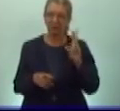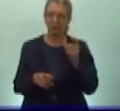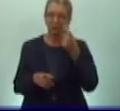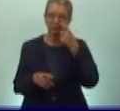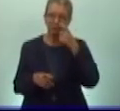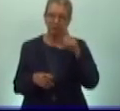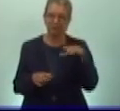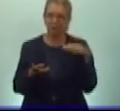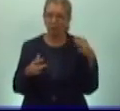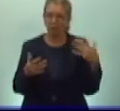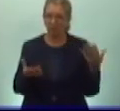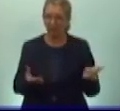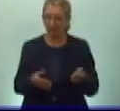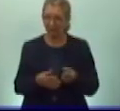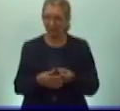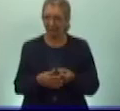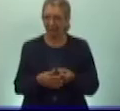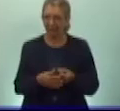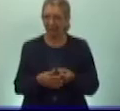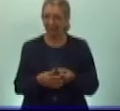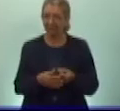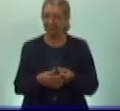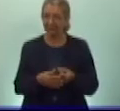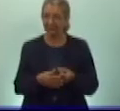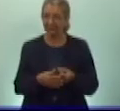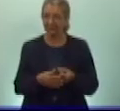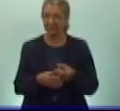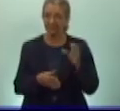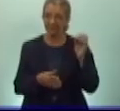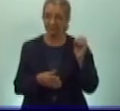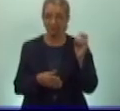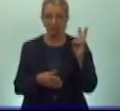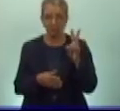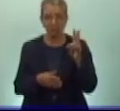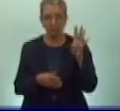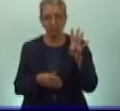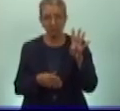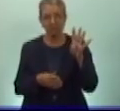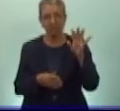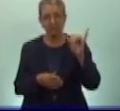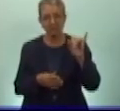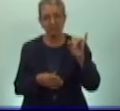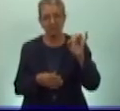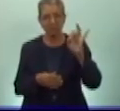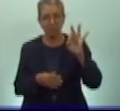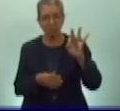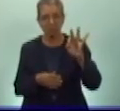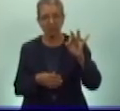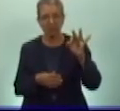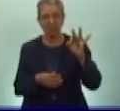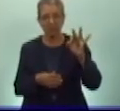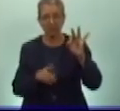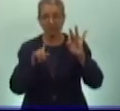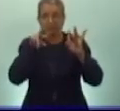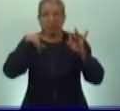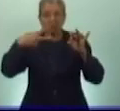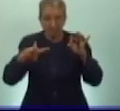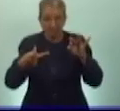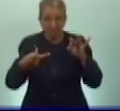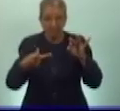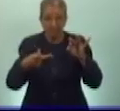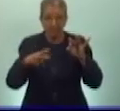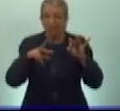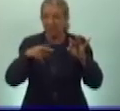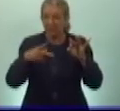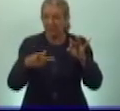Y observaron que cada uno de estos números terminan, o sea, en 0, 2, 4, 6, 8. Seguramente están pensando en que son números